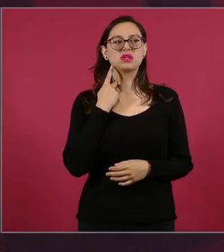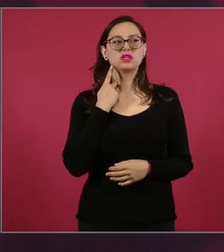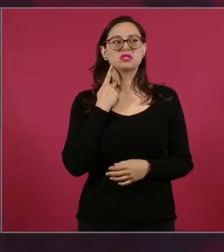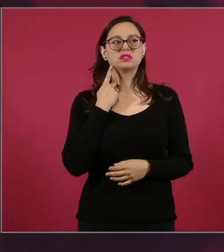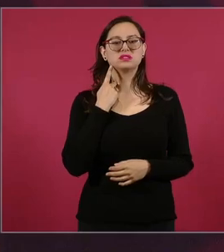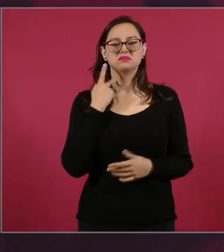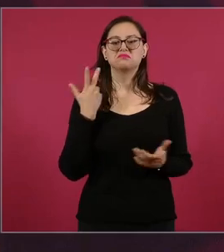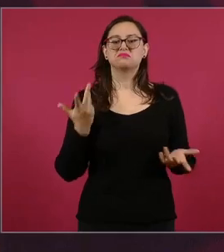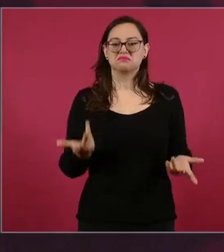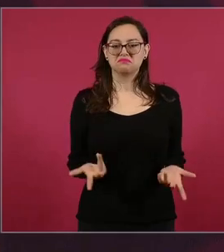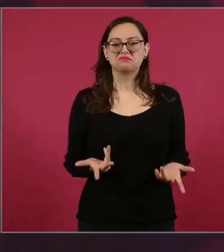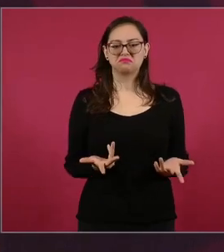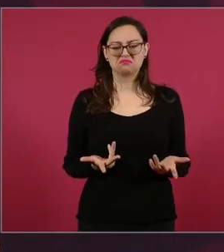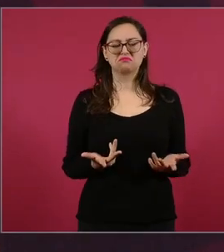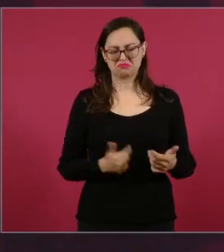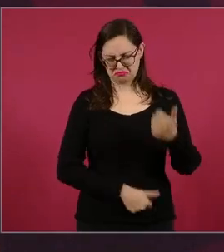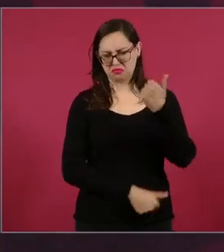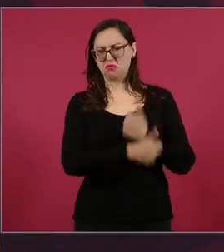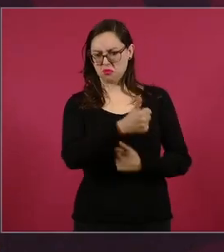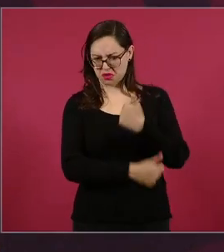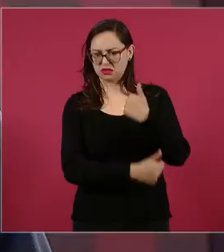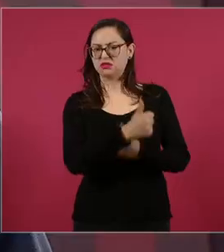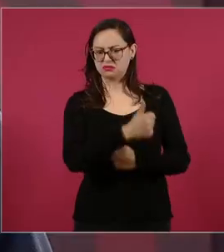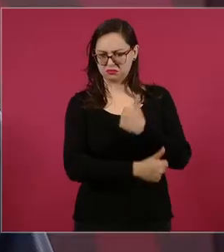podemos ser adversarios,